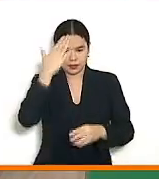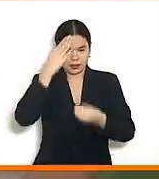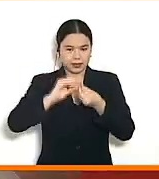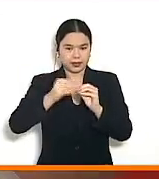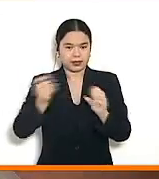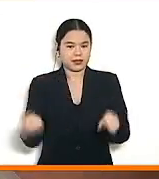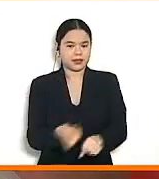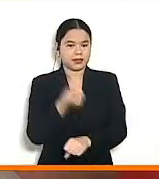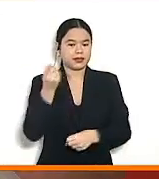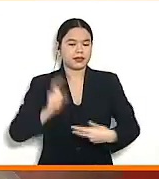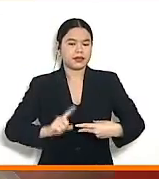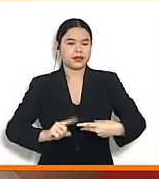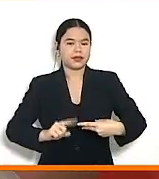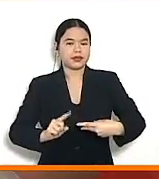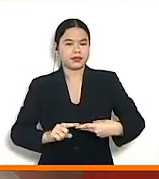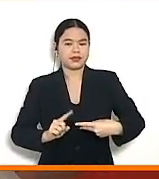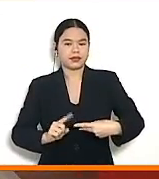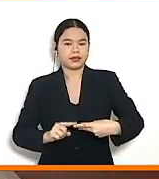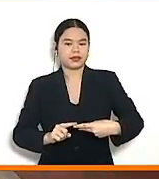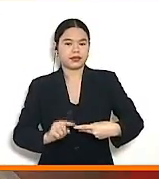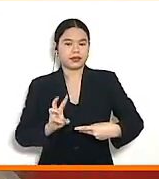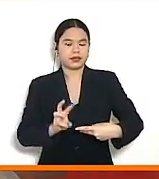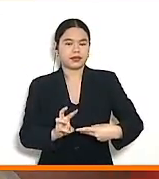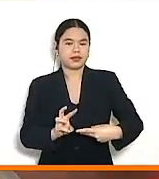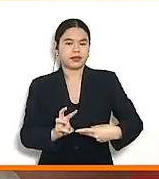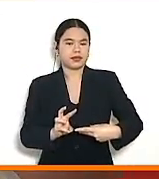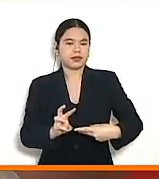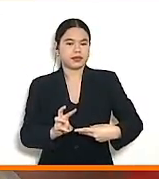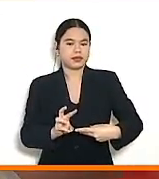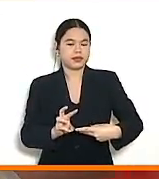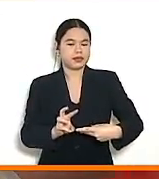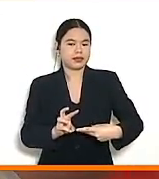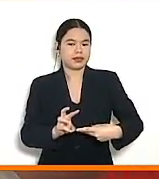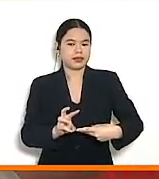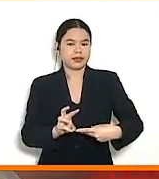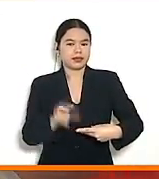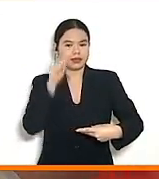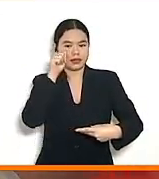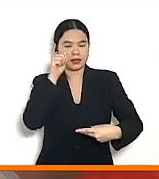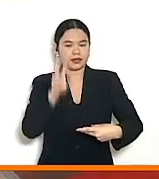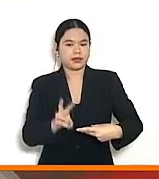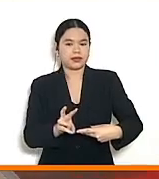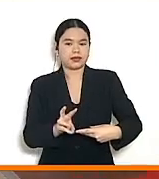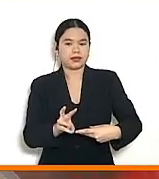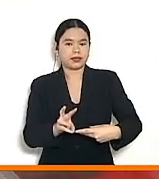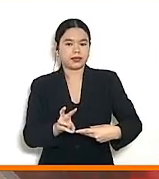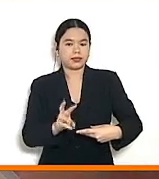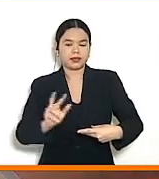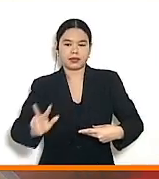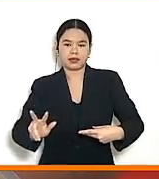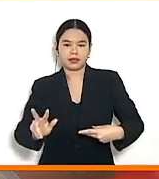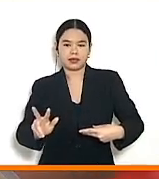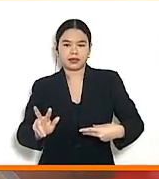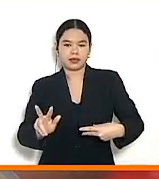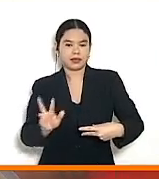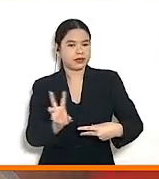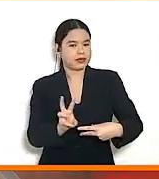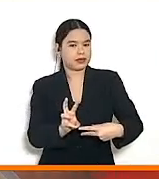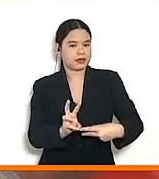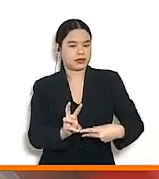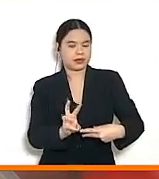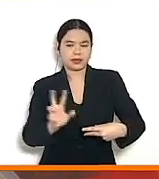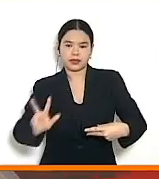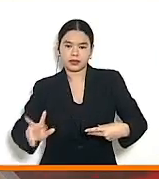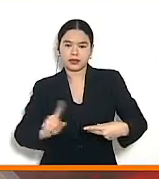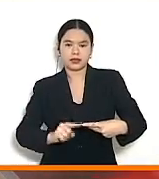el primer número primero este es el segundo dígito ese es el primer número favorecido es el